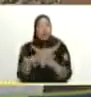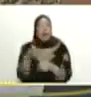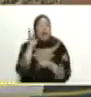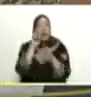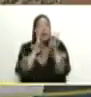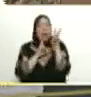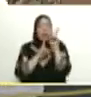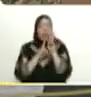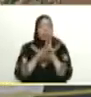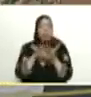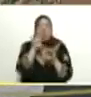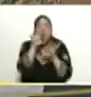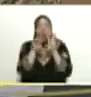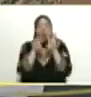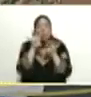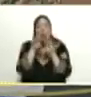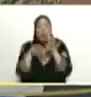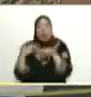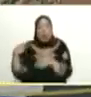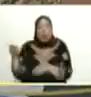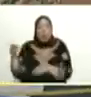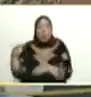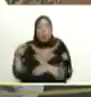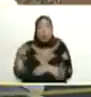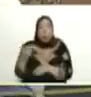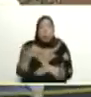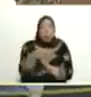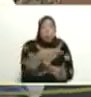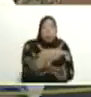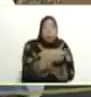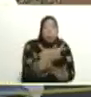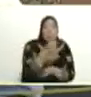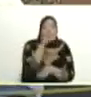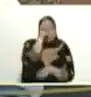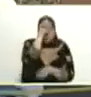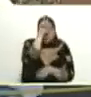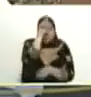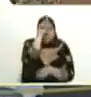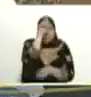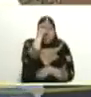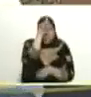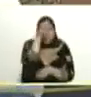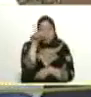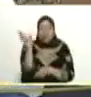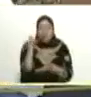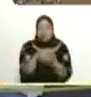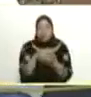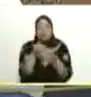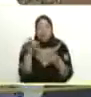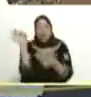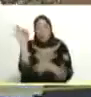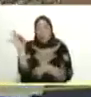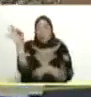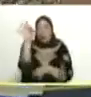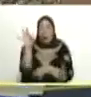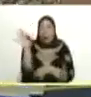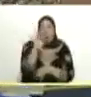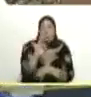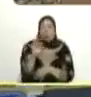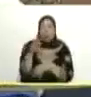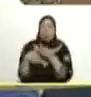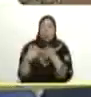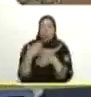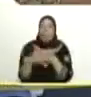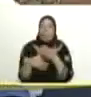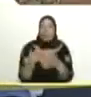todo animalito rastrero que andaba por ahí, bueno, estaba en esa situación. Luego llegó también